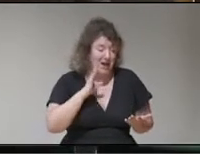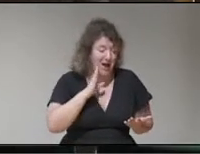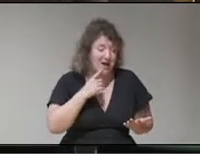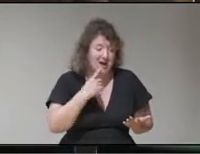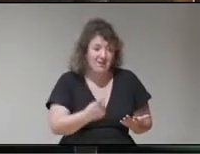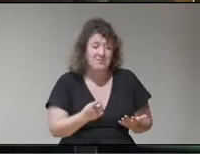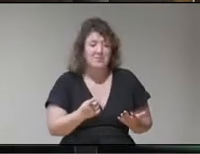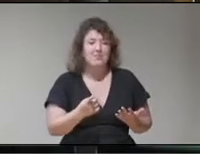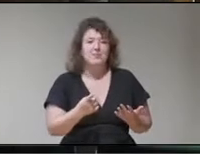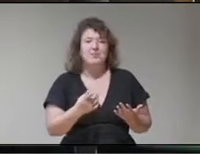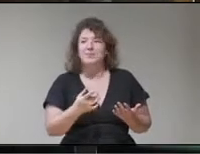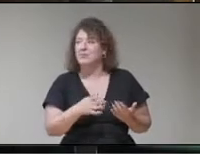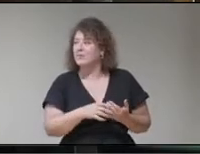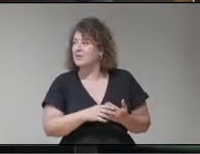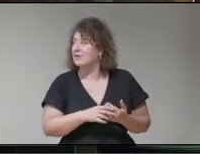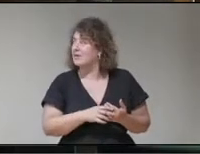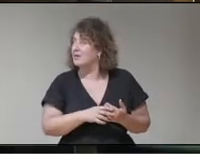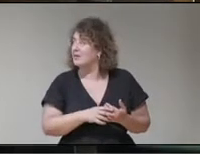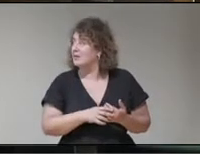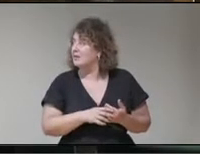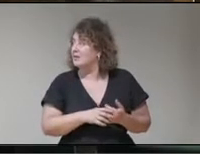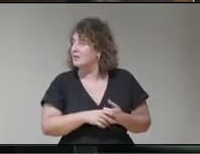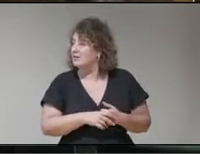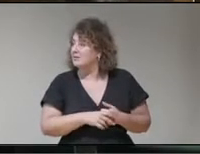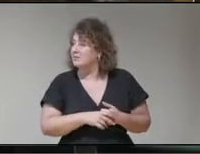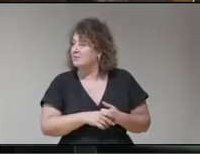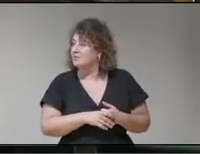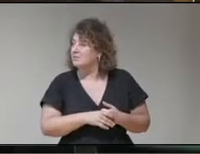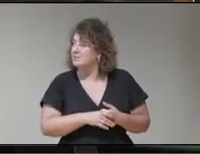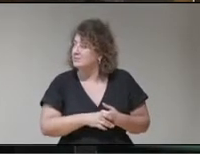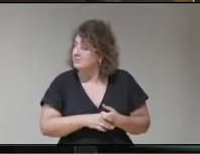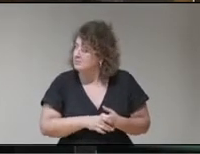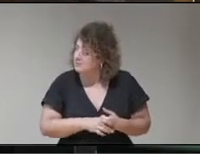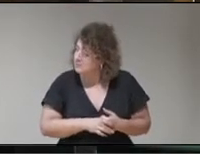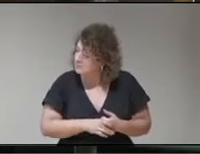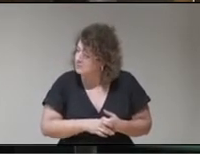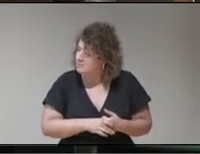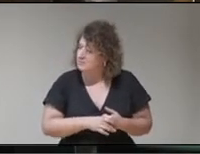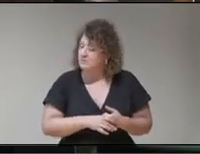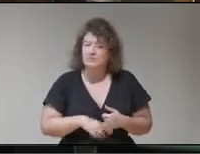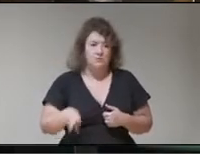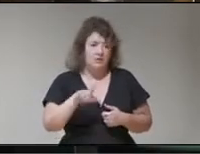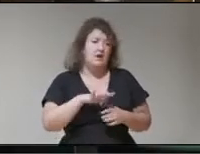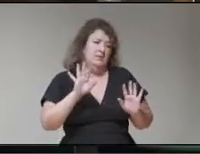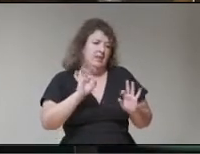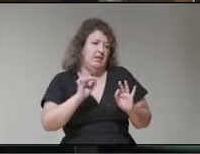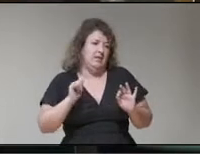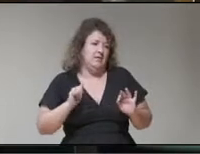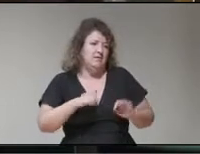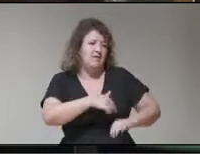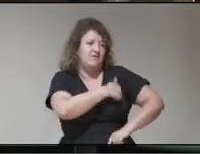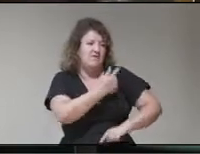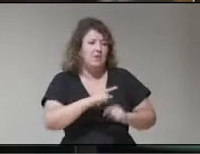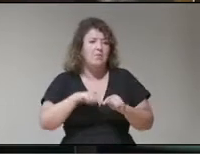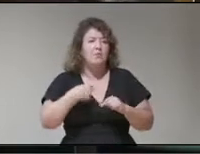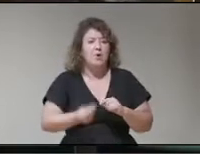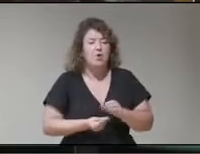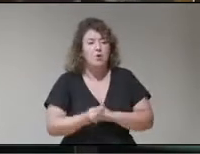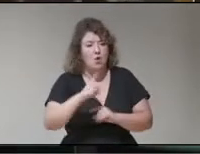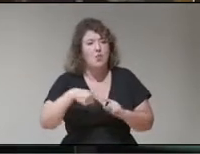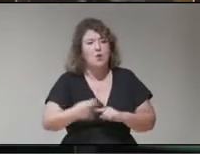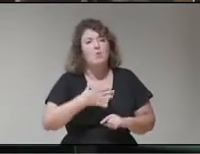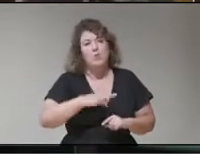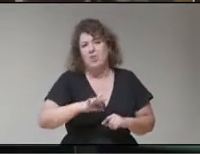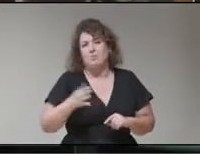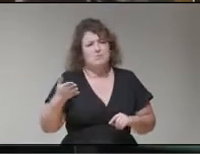a las fiebres puerperales, que en sí mismas, bueno, hay que decir que todo esto ha tenido un costo, porque las fiebres puerperales probablemente